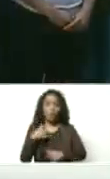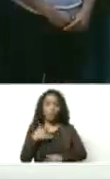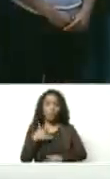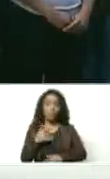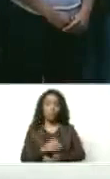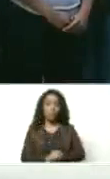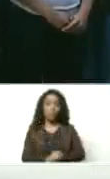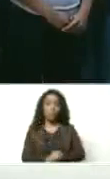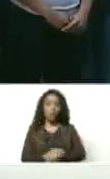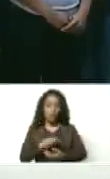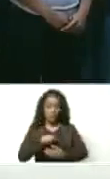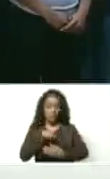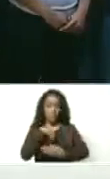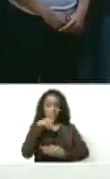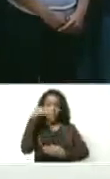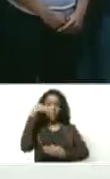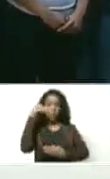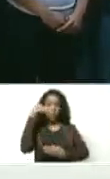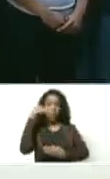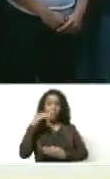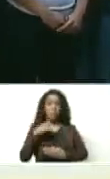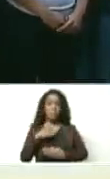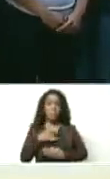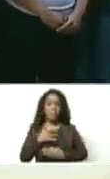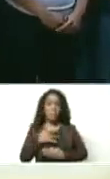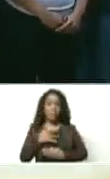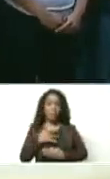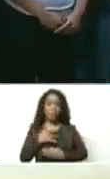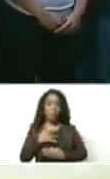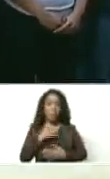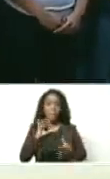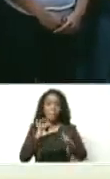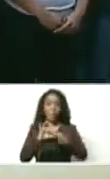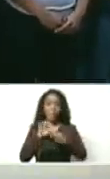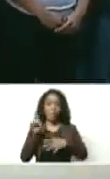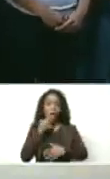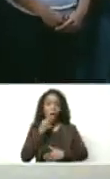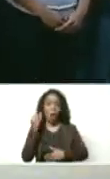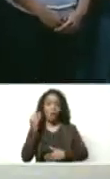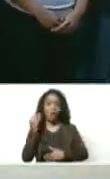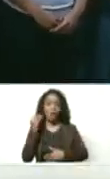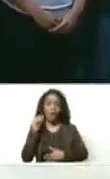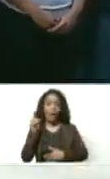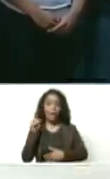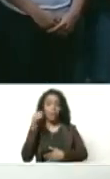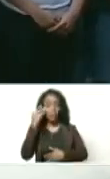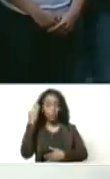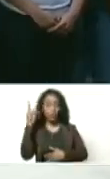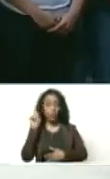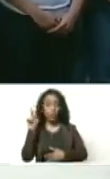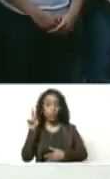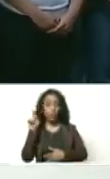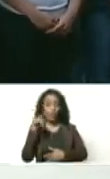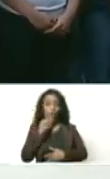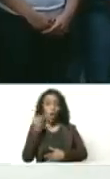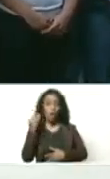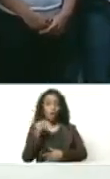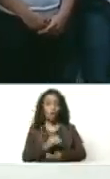espiritualmente. Mis sentimientos son los de ese muchacho. Mis sueños son los de ese